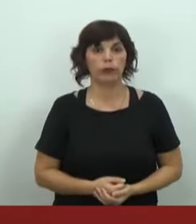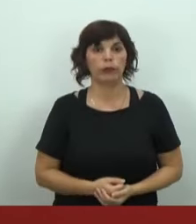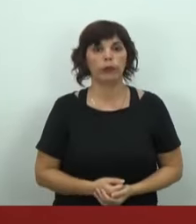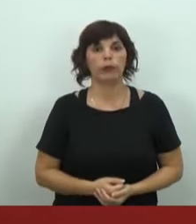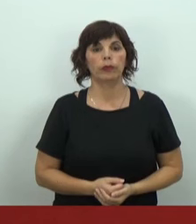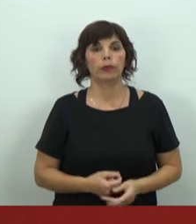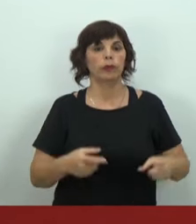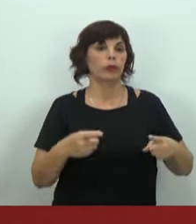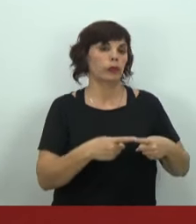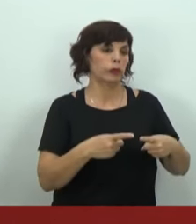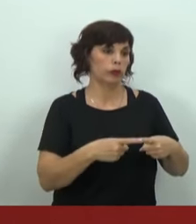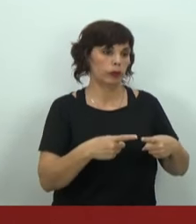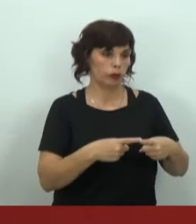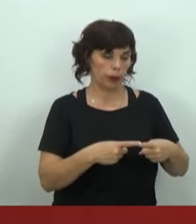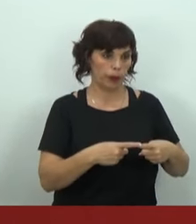en el jardín Getsemaní,